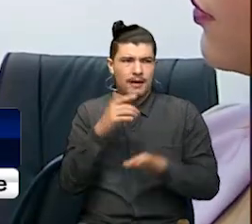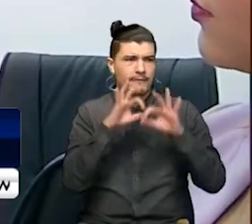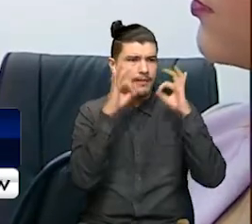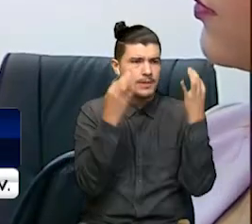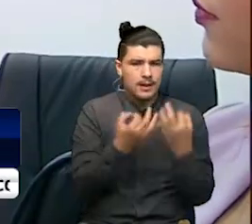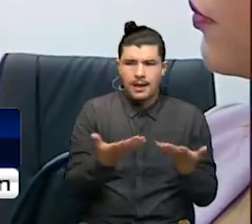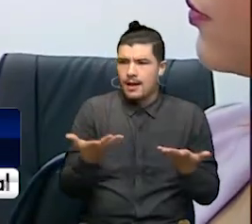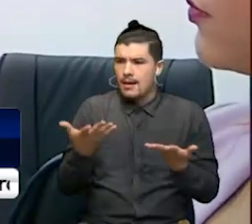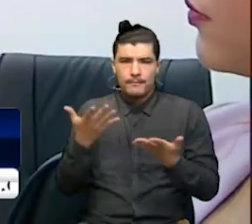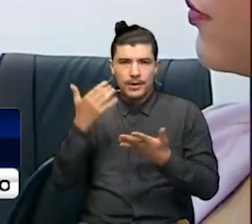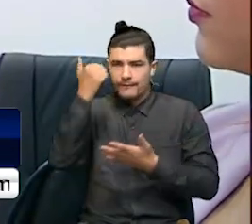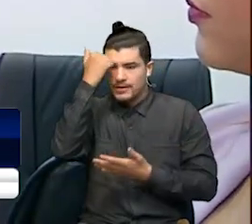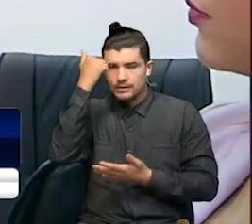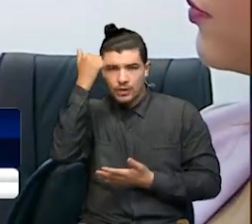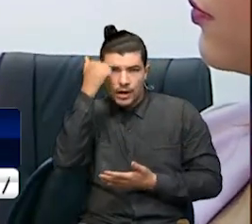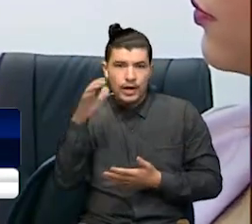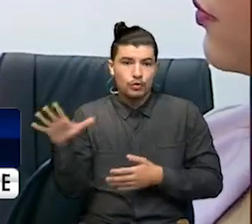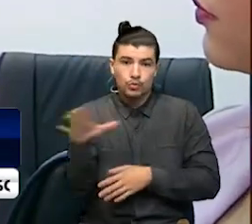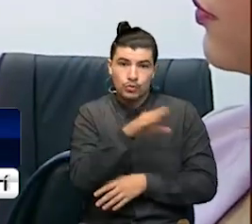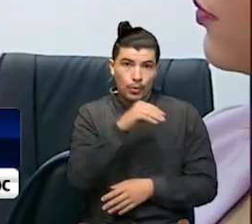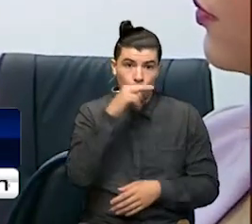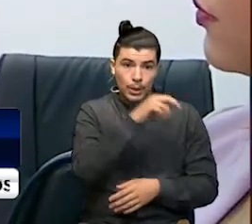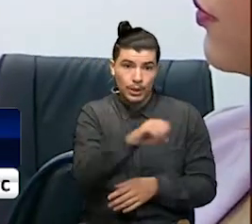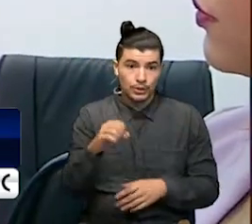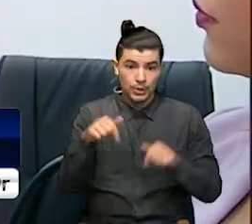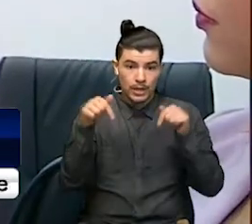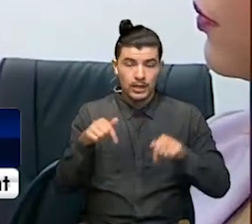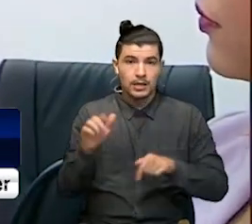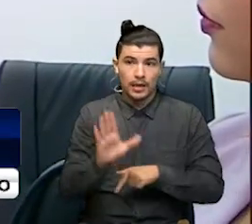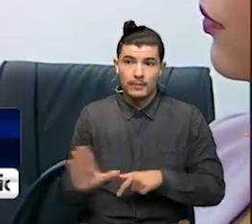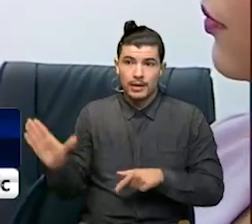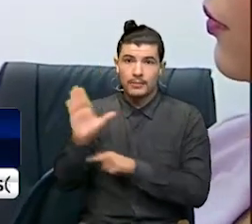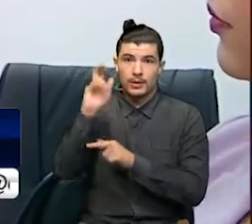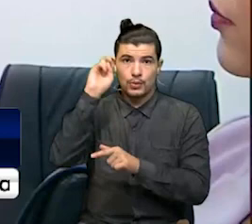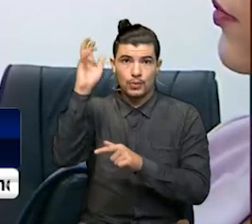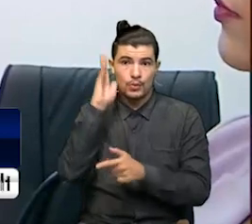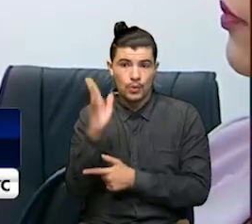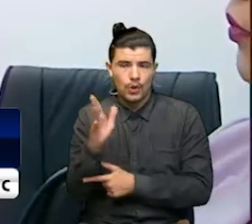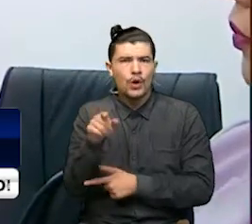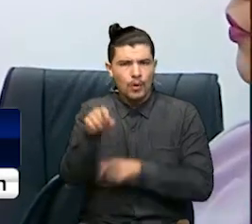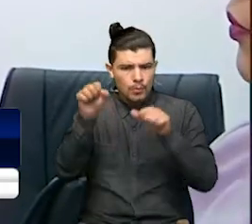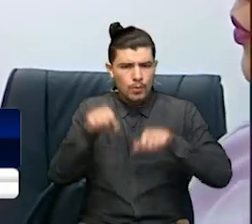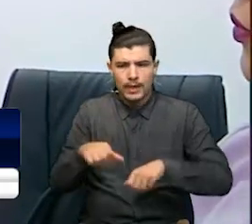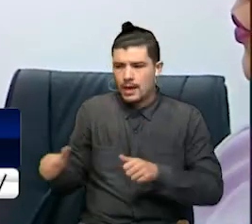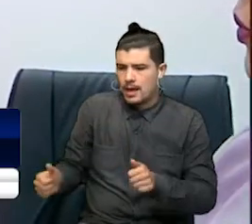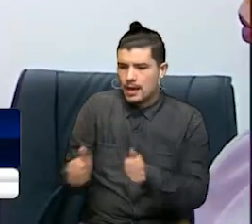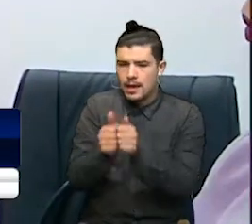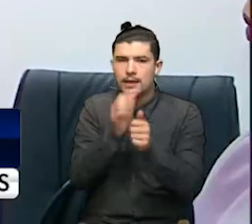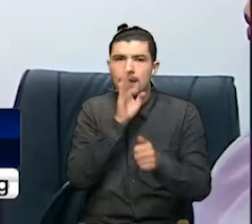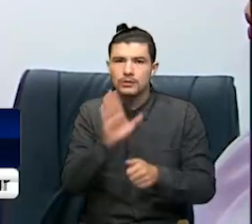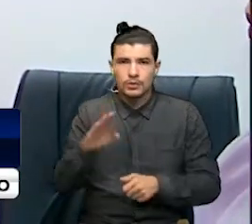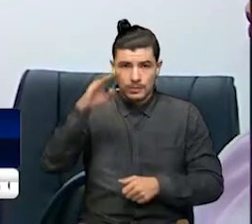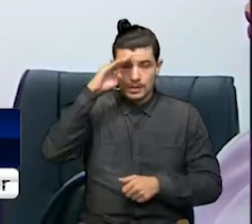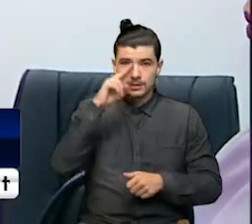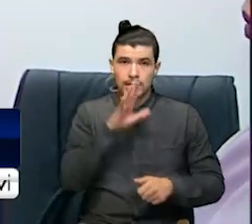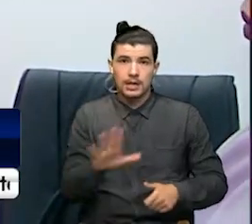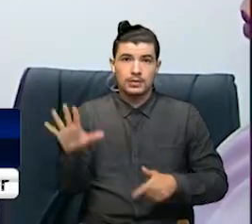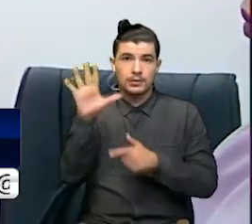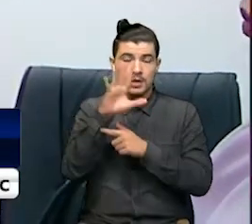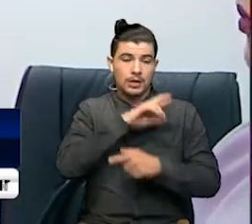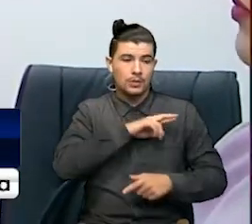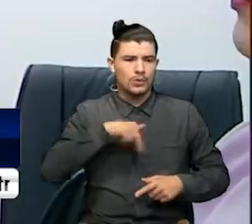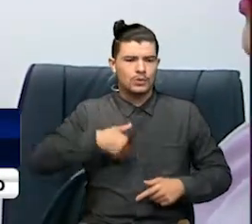y todos los niños del departamento de adolescentes puedan tener un acompañamiento por parte de la policía nacional y